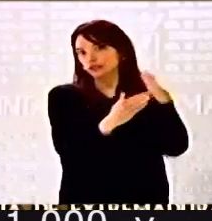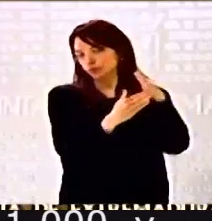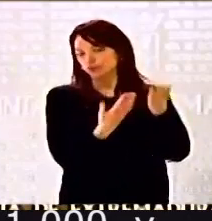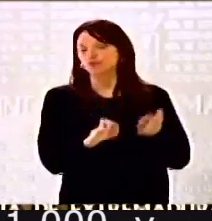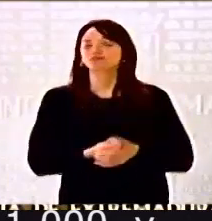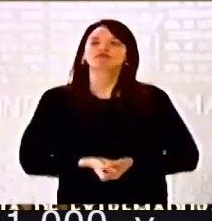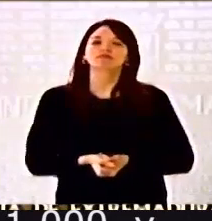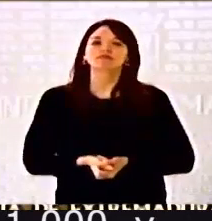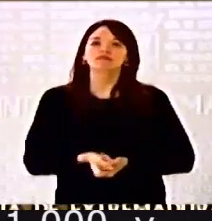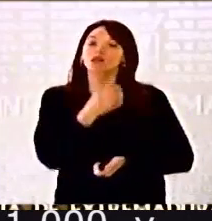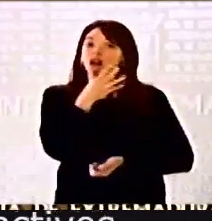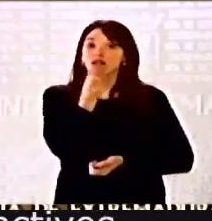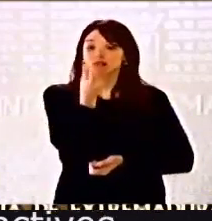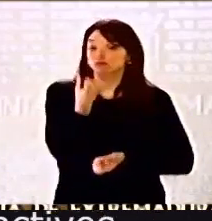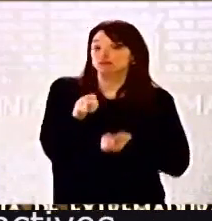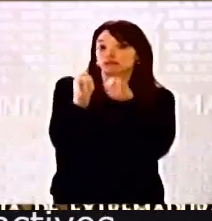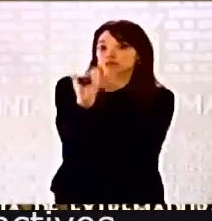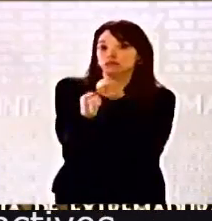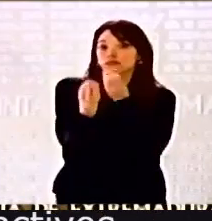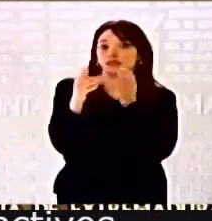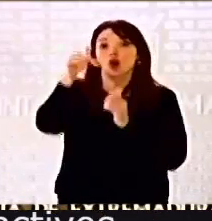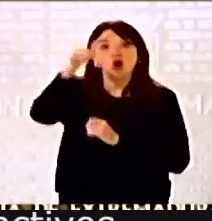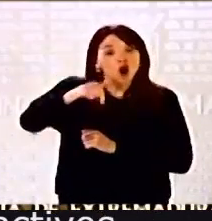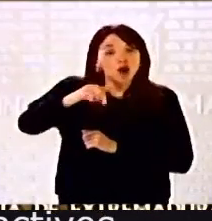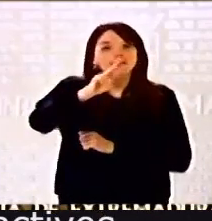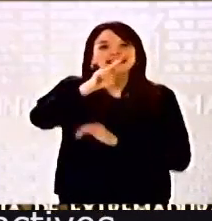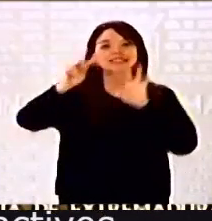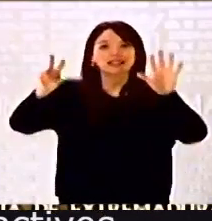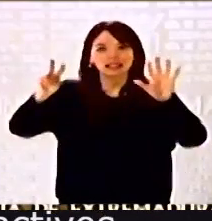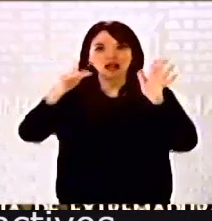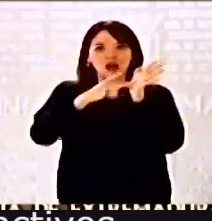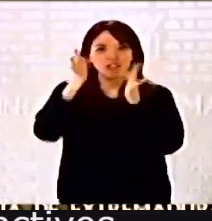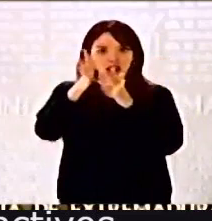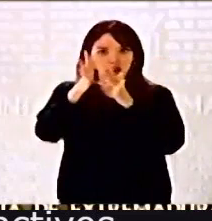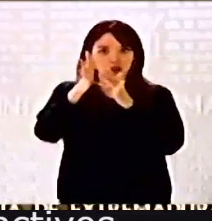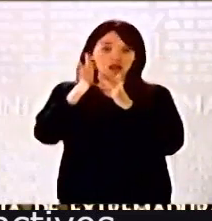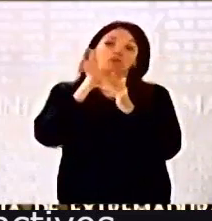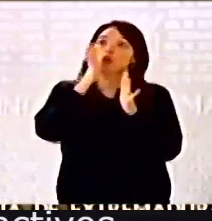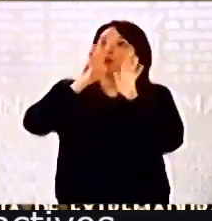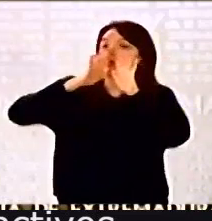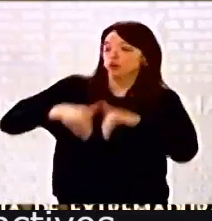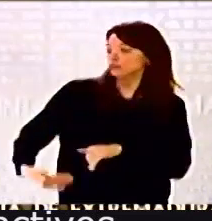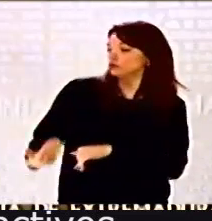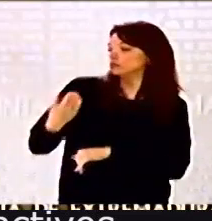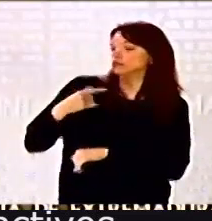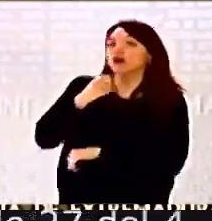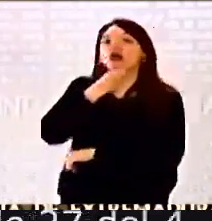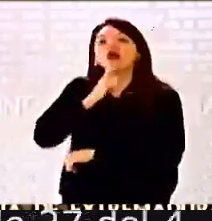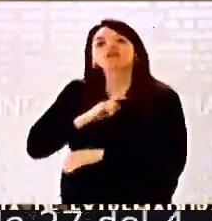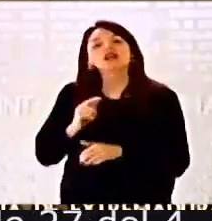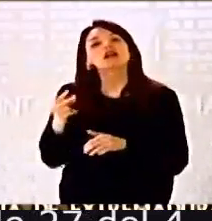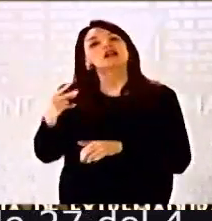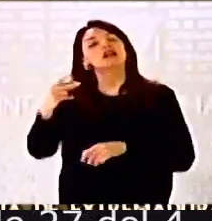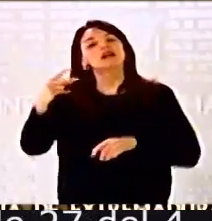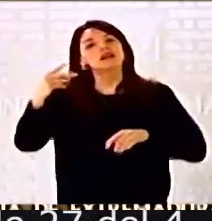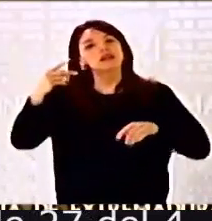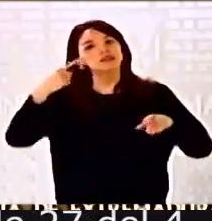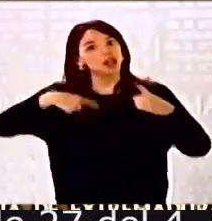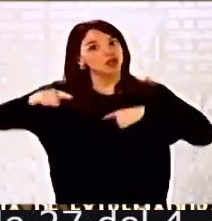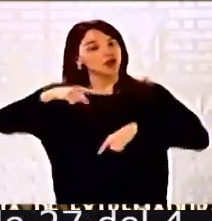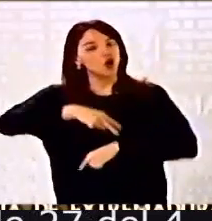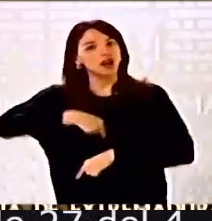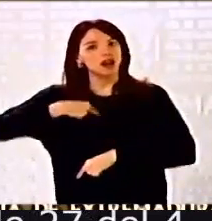voy a dar la cifra a fecha de 27 del 4, que son los últimos datos que tenemos desde la Dirección General de Trabajo, y hay